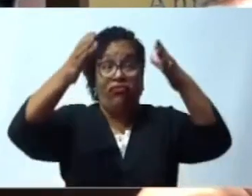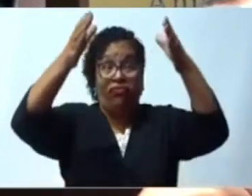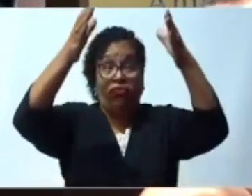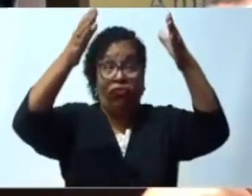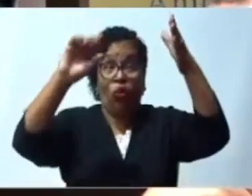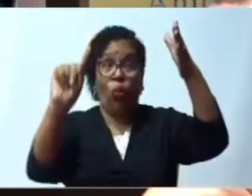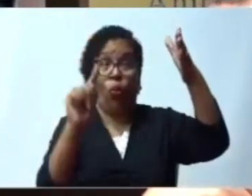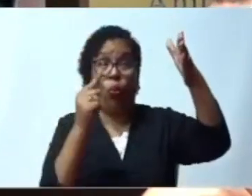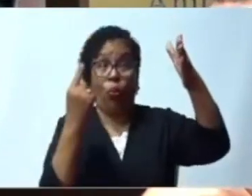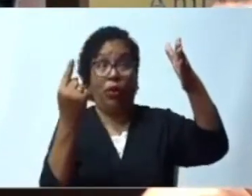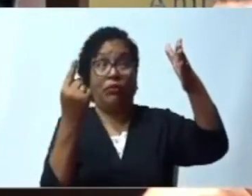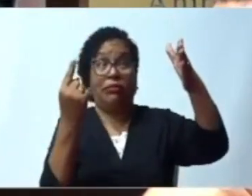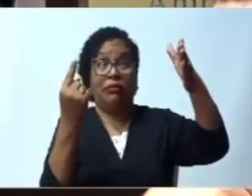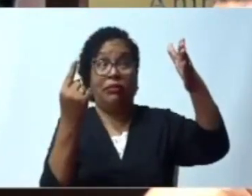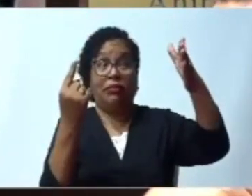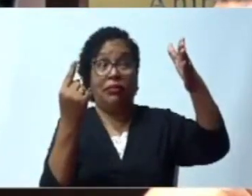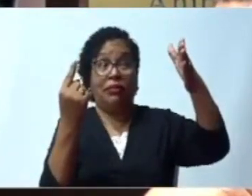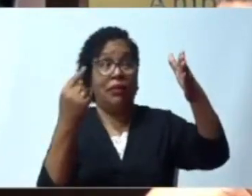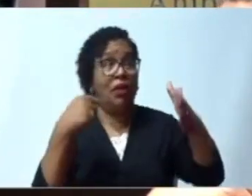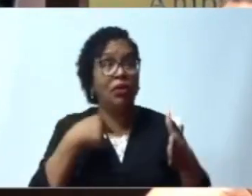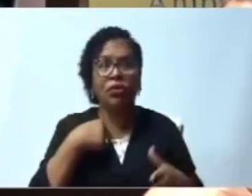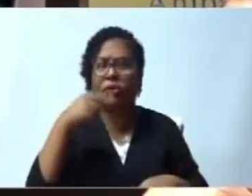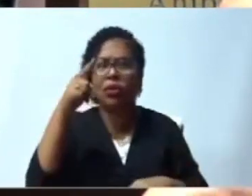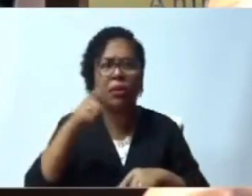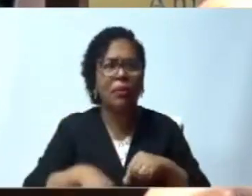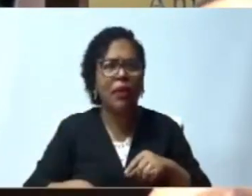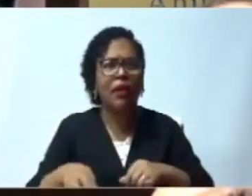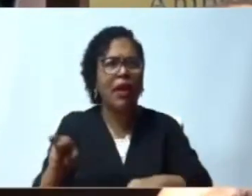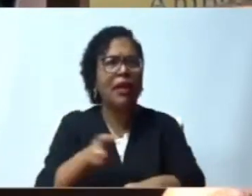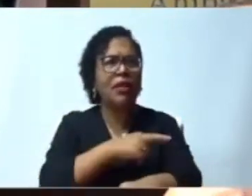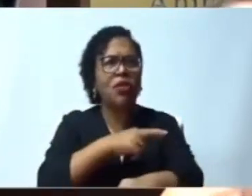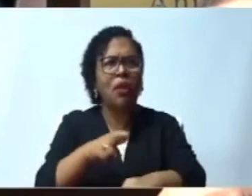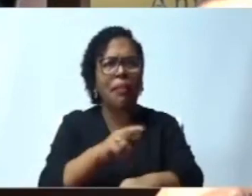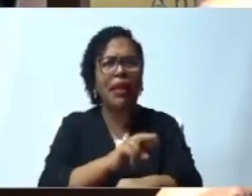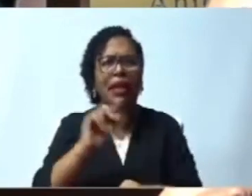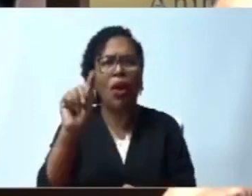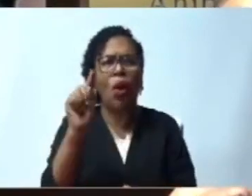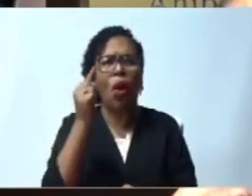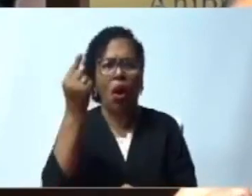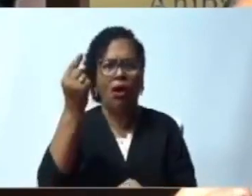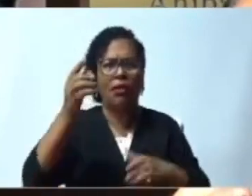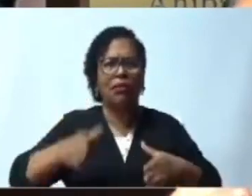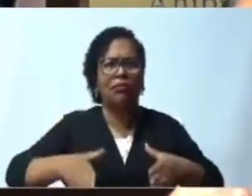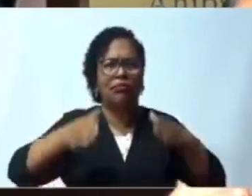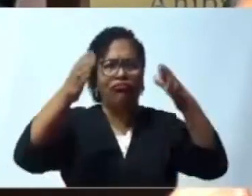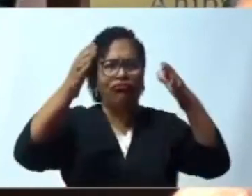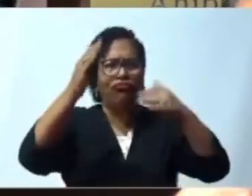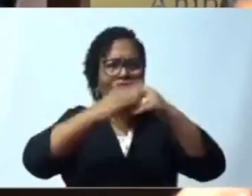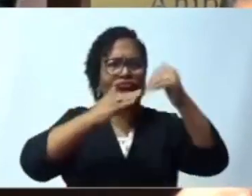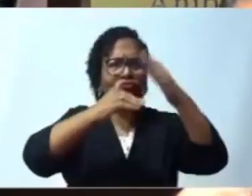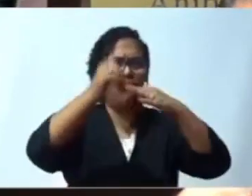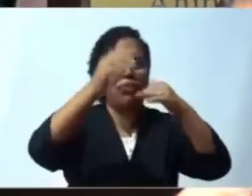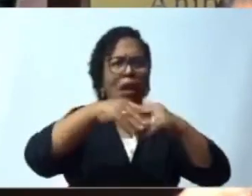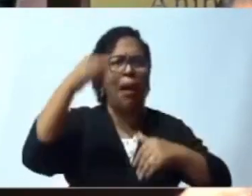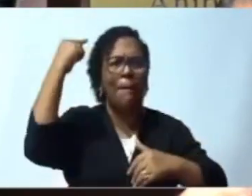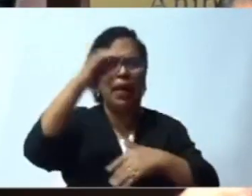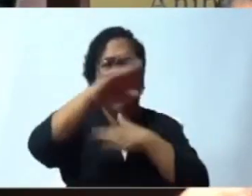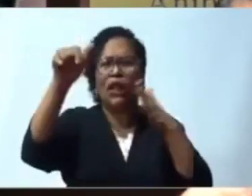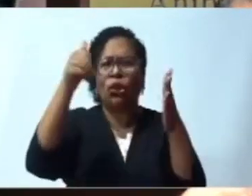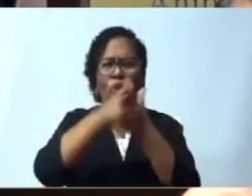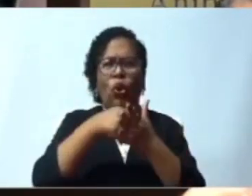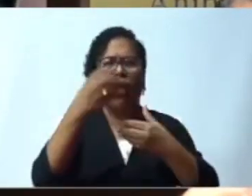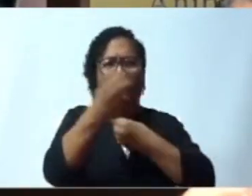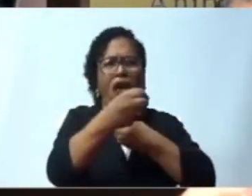Yo no puedo en La Romana pretender que hagamos un edificio para meter toda esta dependencia en un solo lugar.